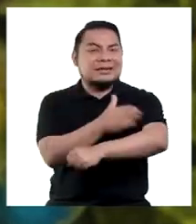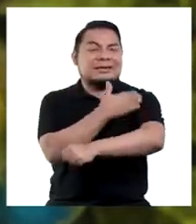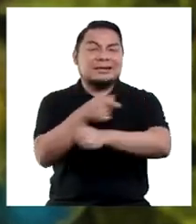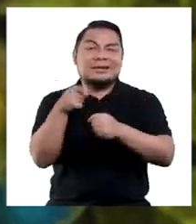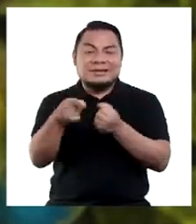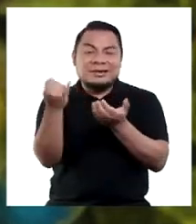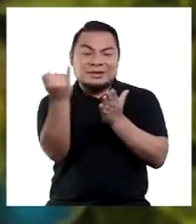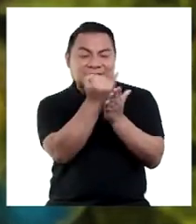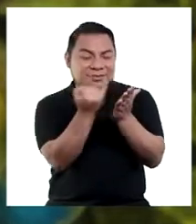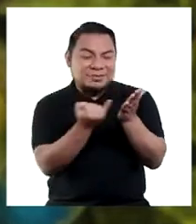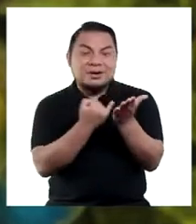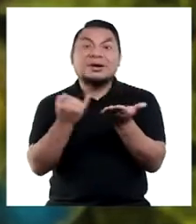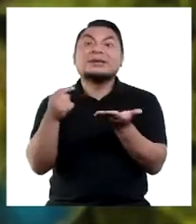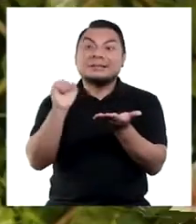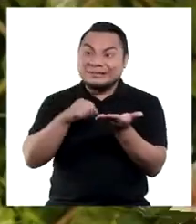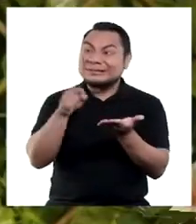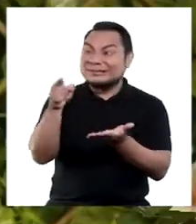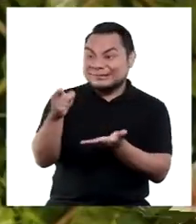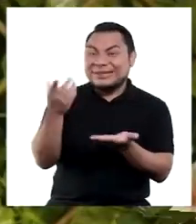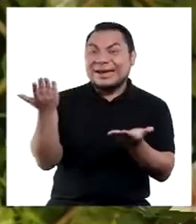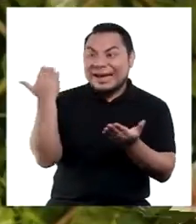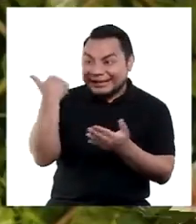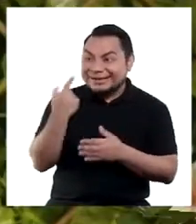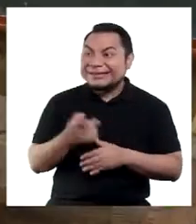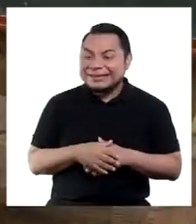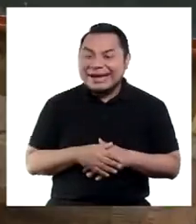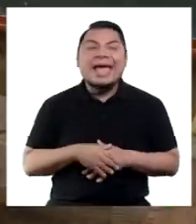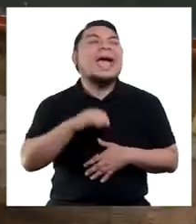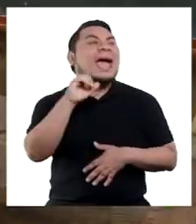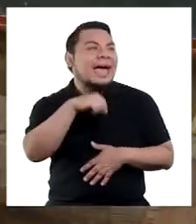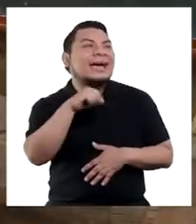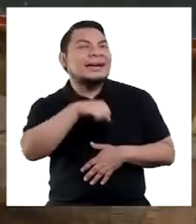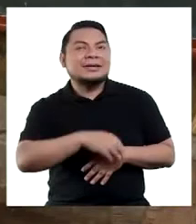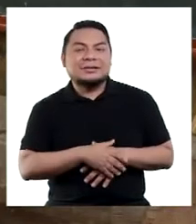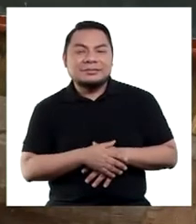canciones con imágenes o dibujos